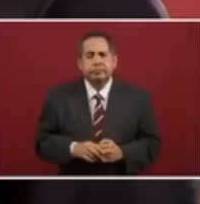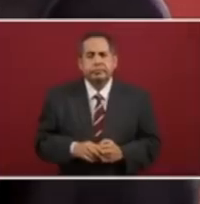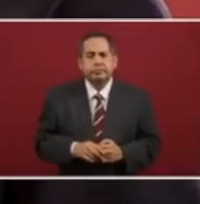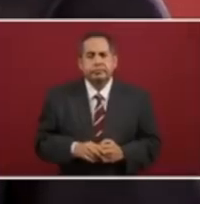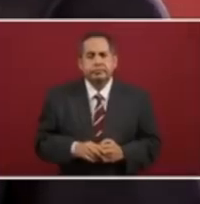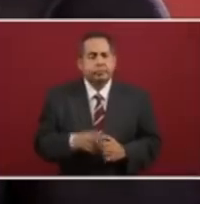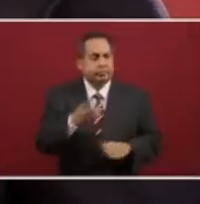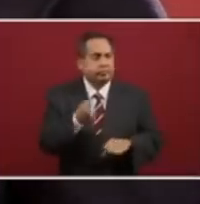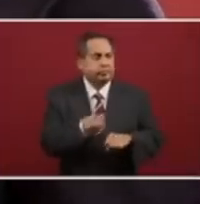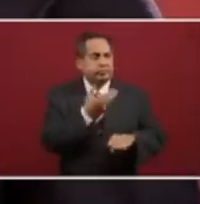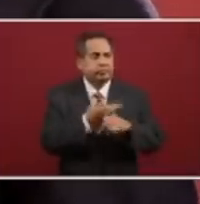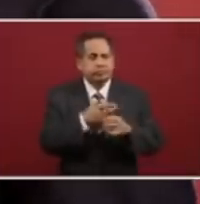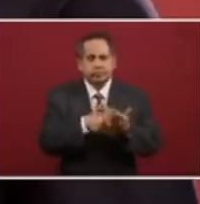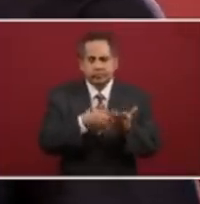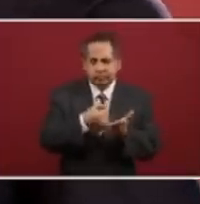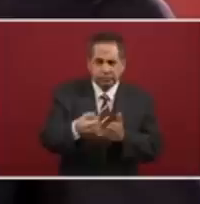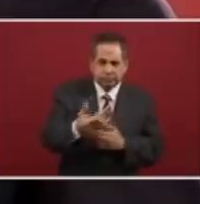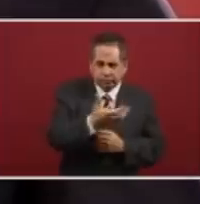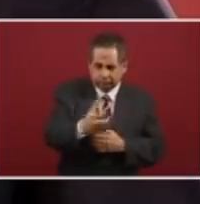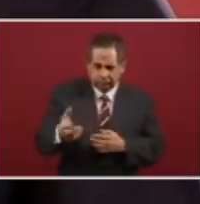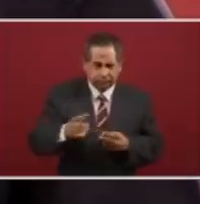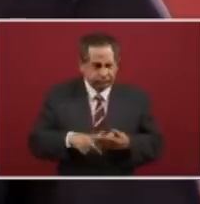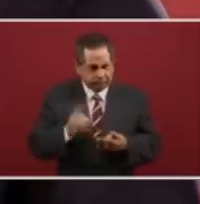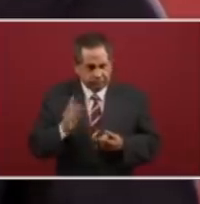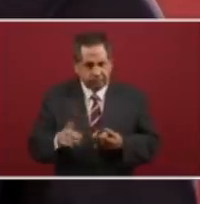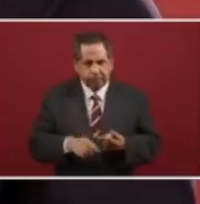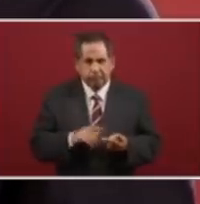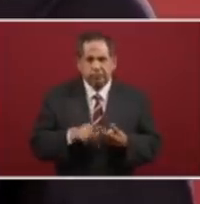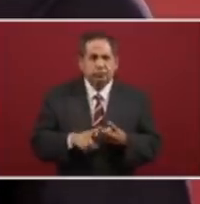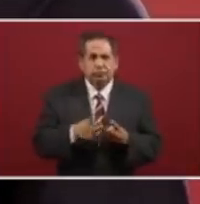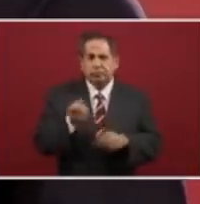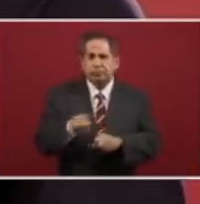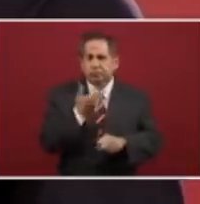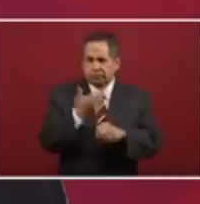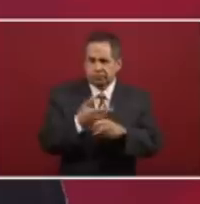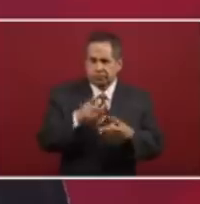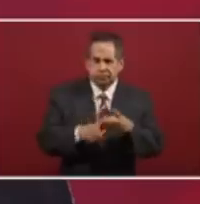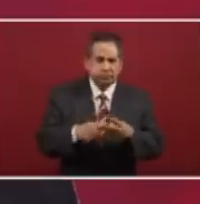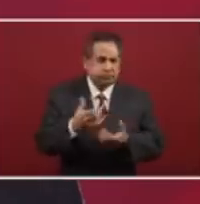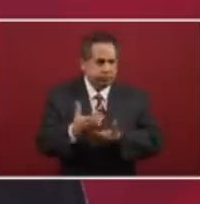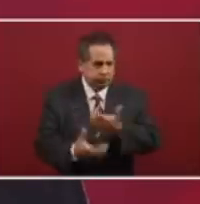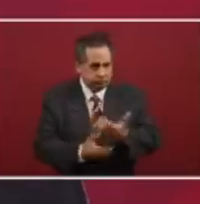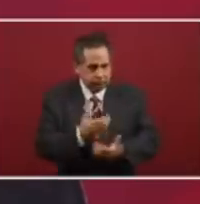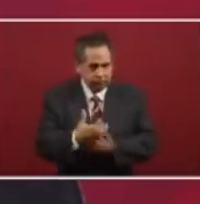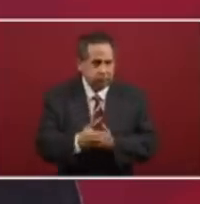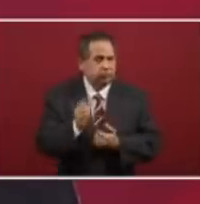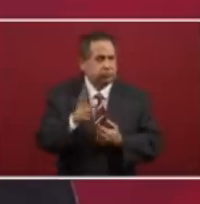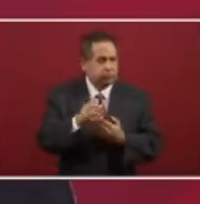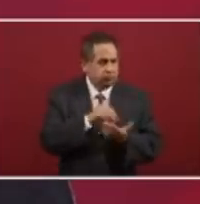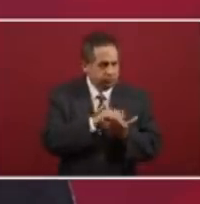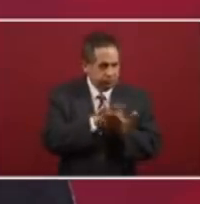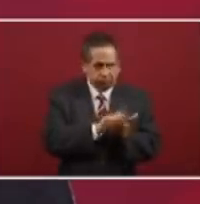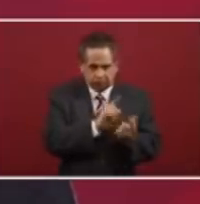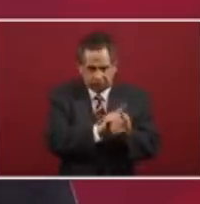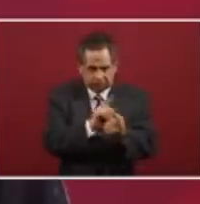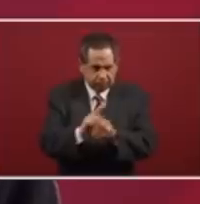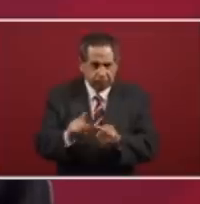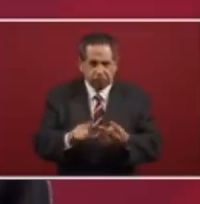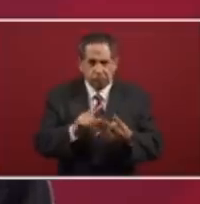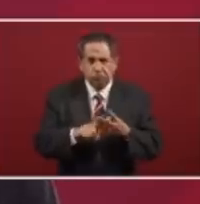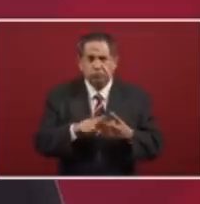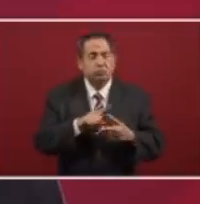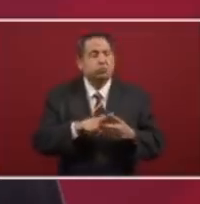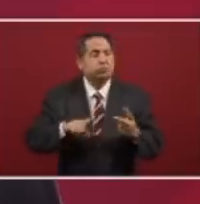la secretaria de agricultura con la secretaria de comercio del